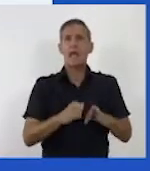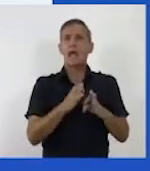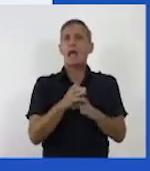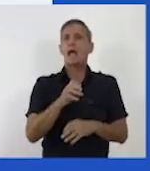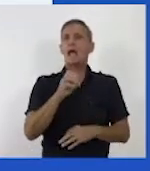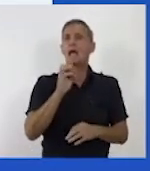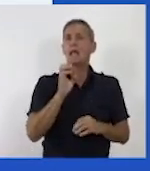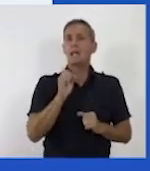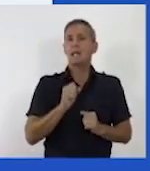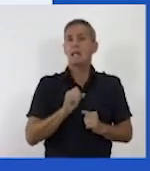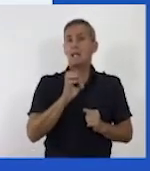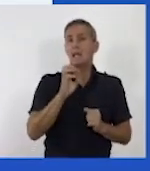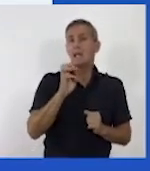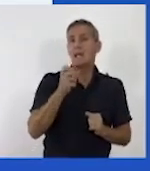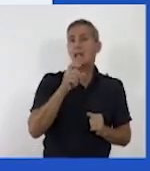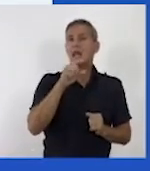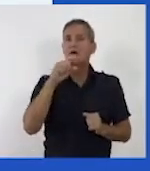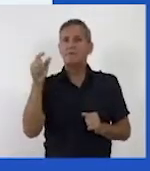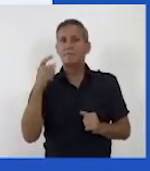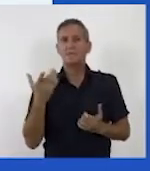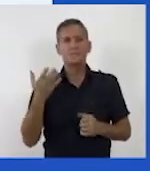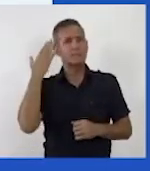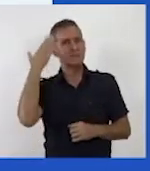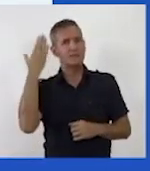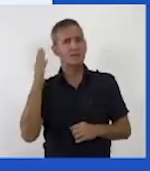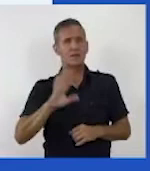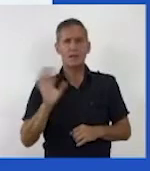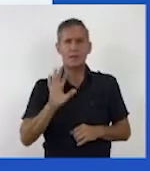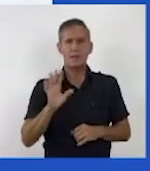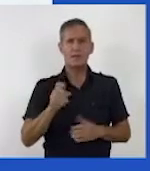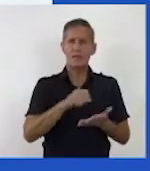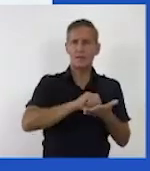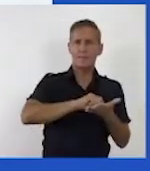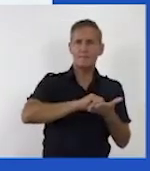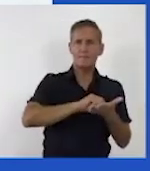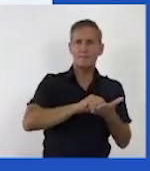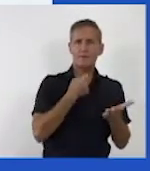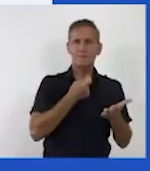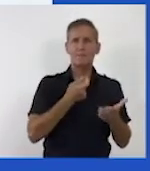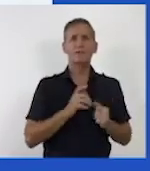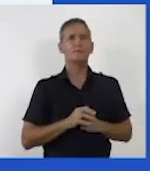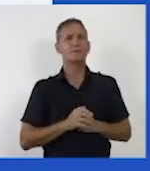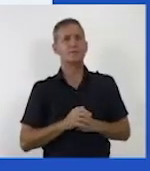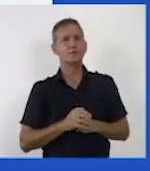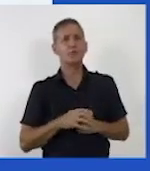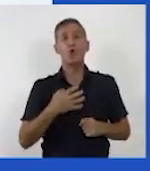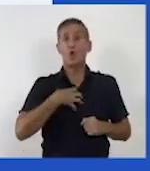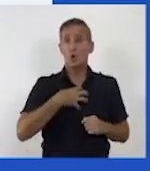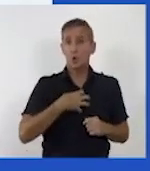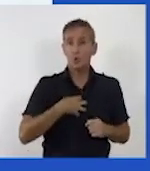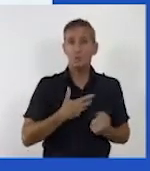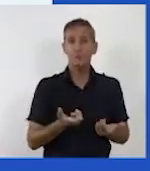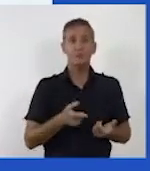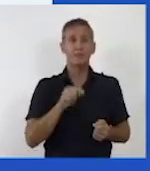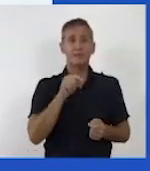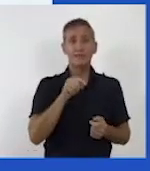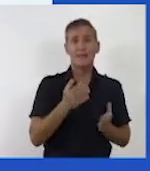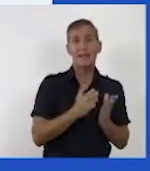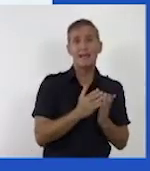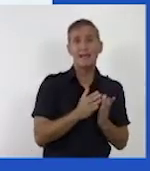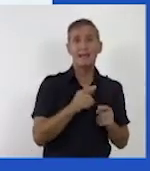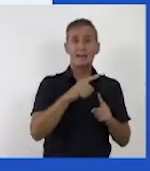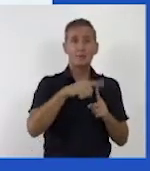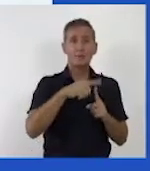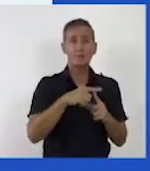el cuerpo el texto de la carta la despedida y la firma lo tienen también en su libro de texto pero además en